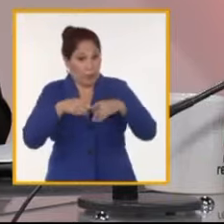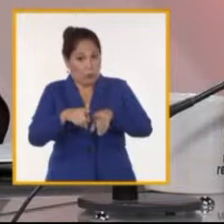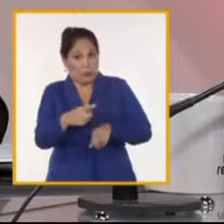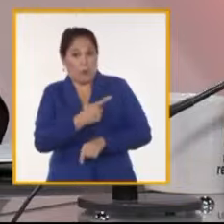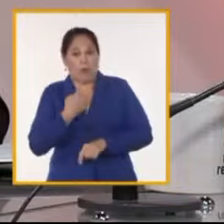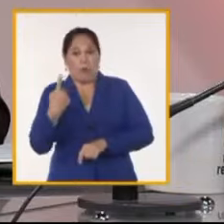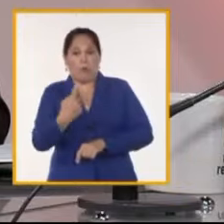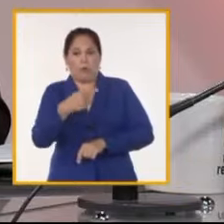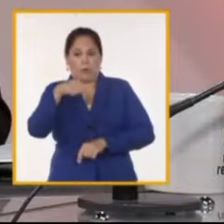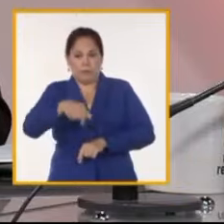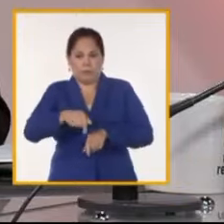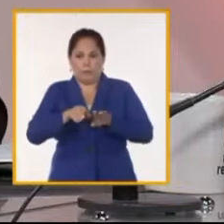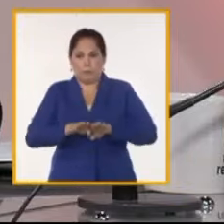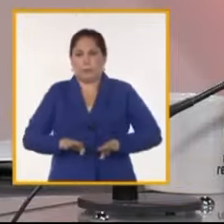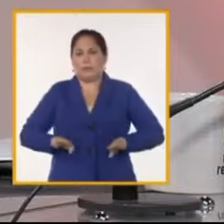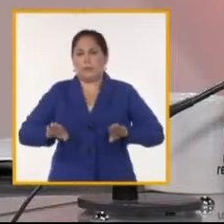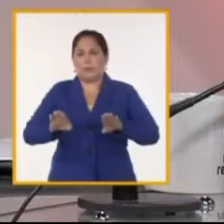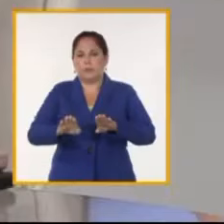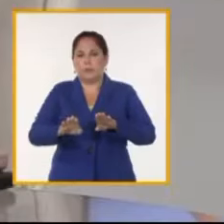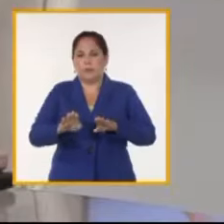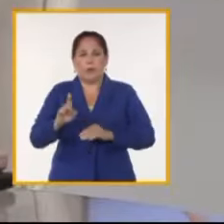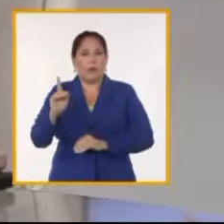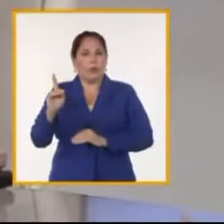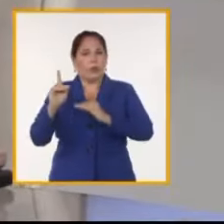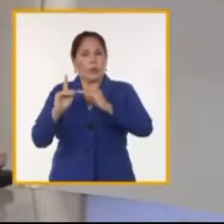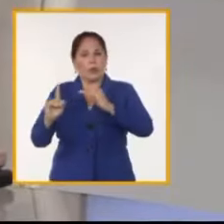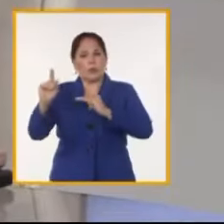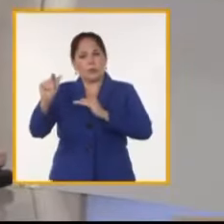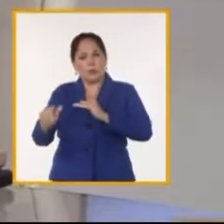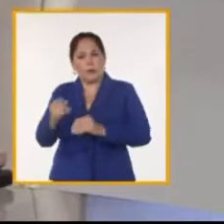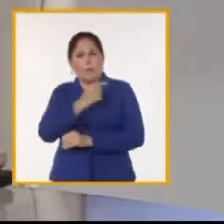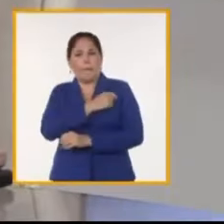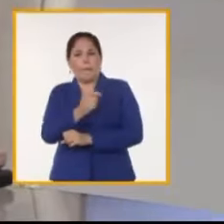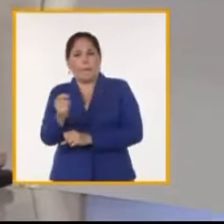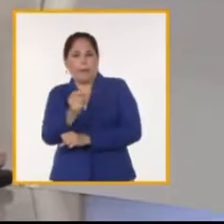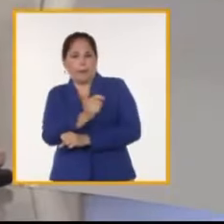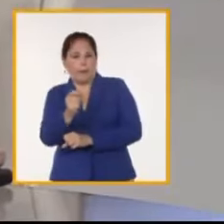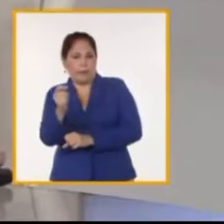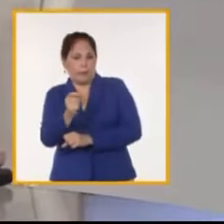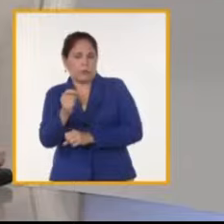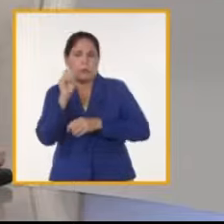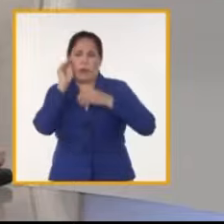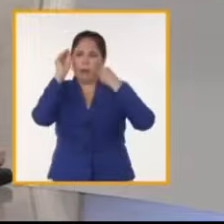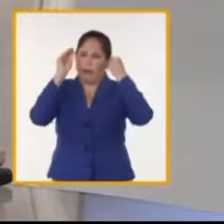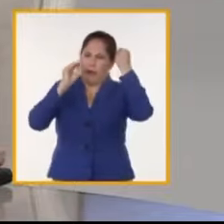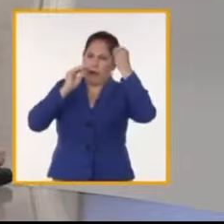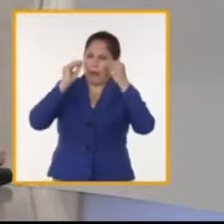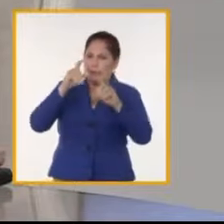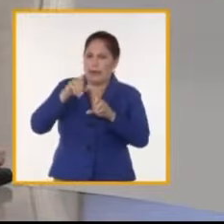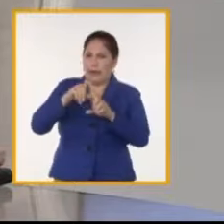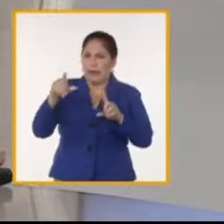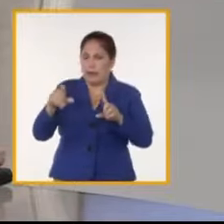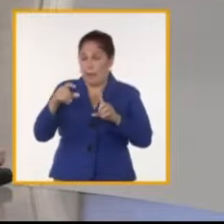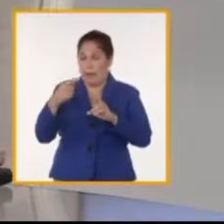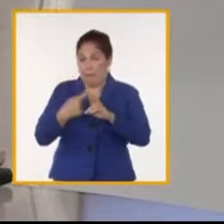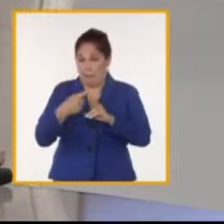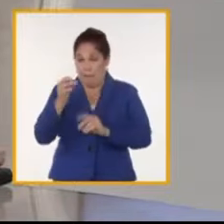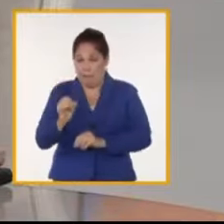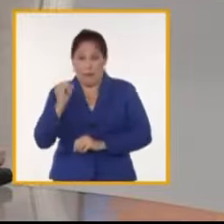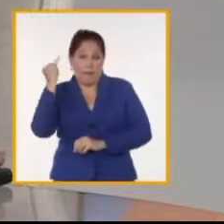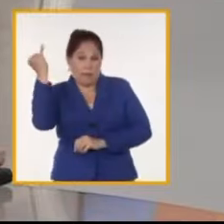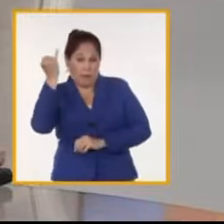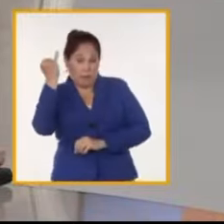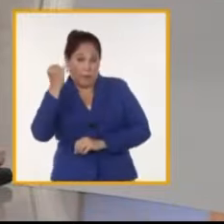esta tarde en nuestra mesa redonda la doctora Ana Teresa abadía Valdés profesora titular analista de temas internacionales periodista ante